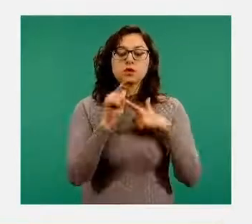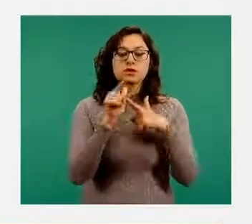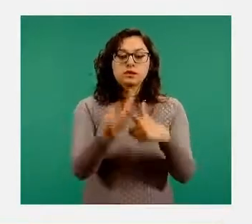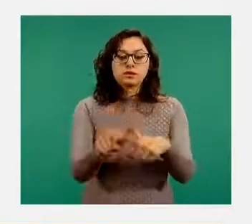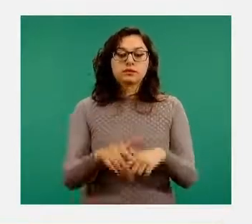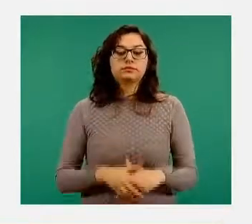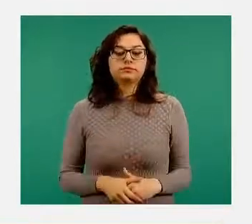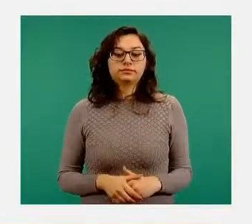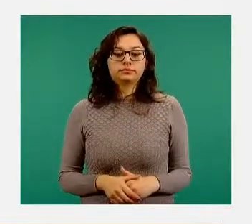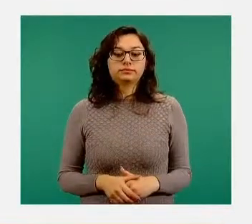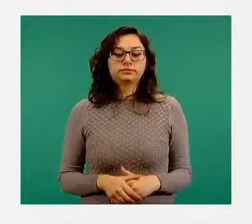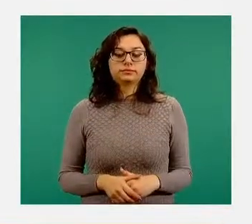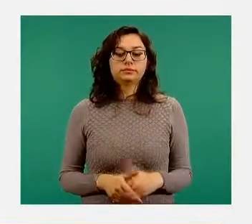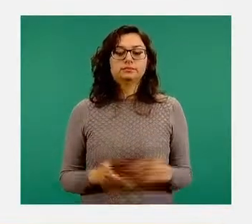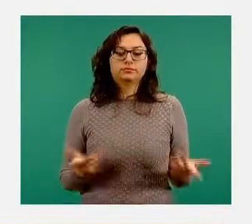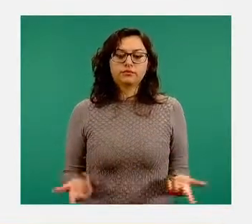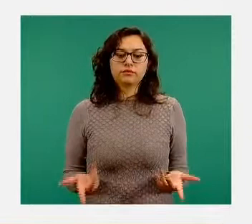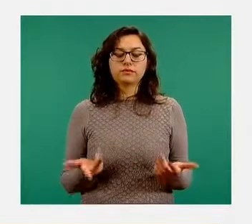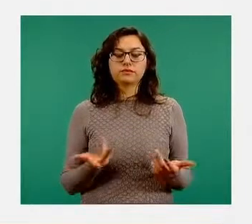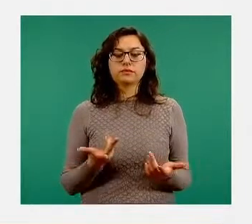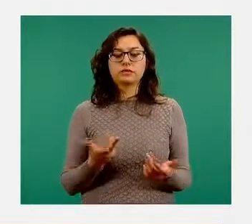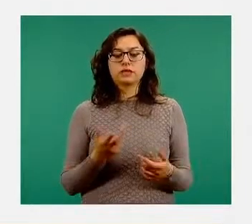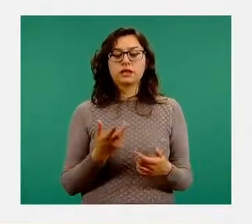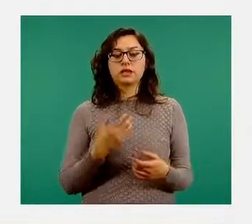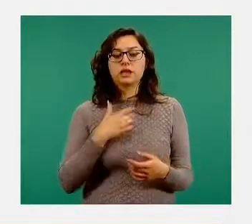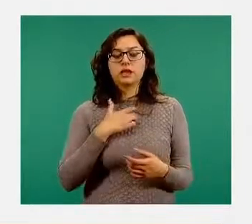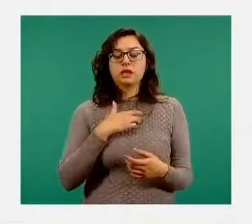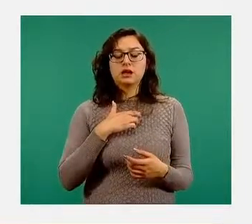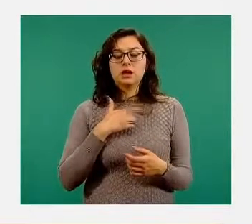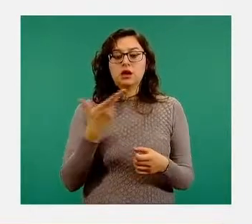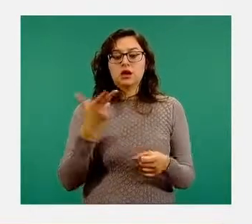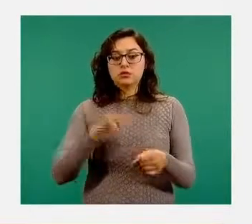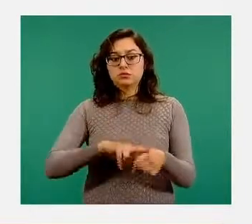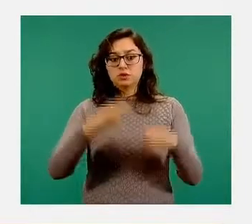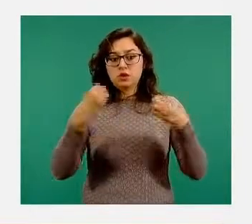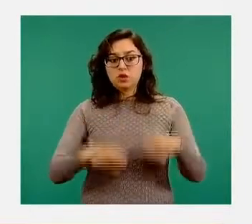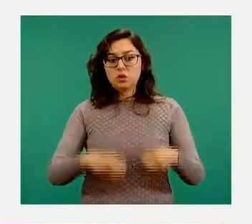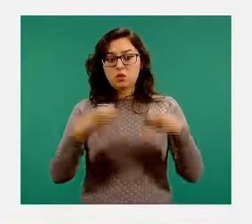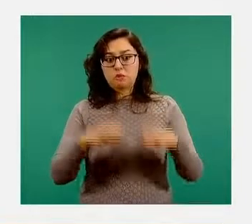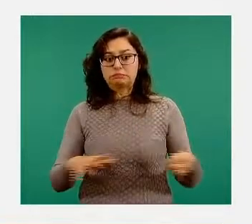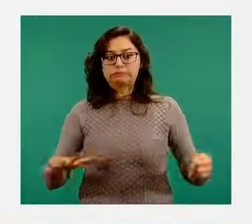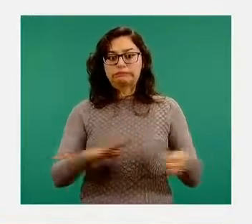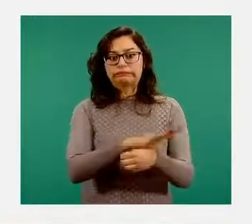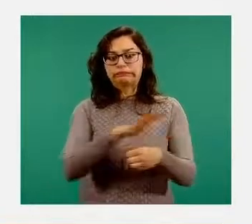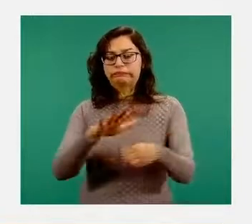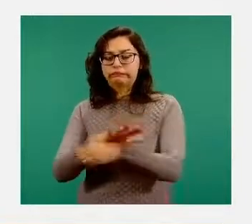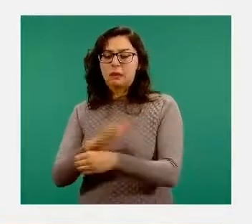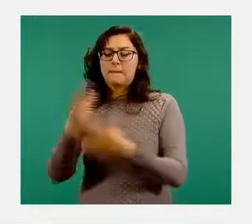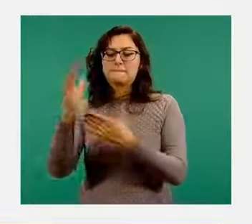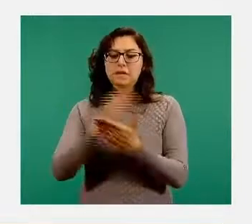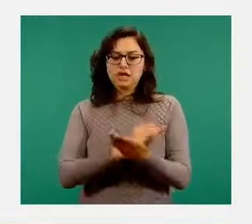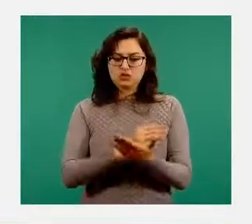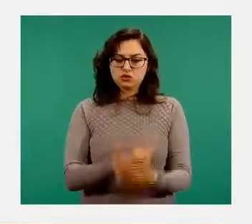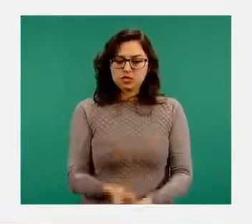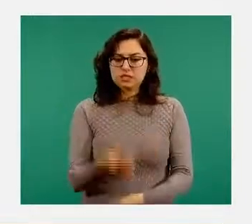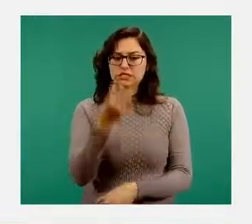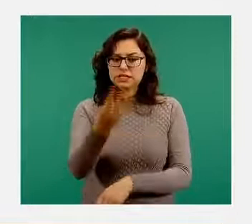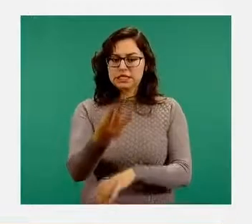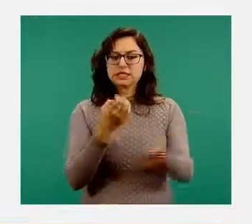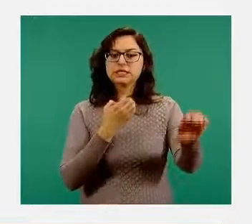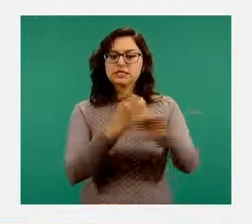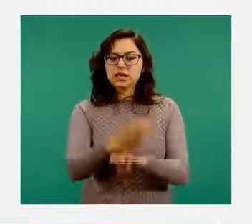Aquí vemos que son menos las entidades que tienen saturación o ocupación de estas camas. Solo 3 entidades con más